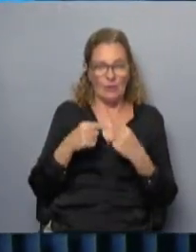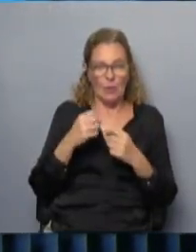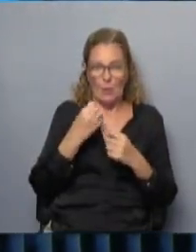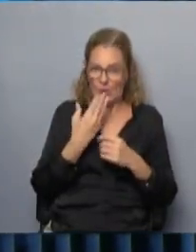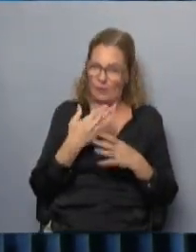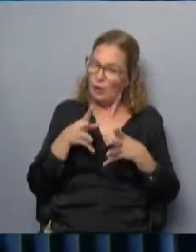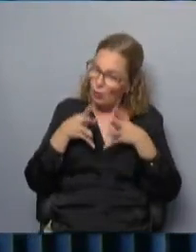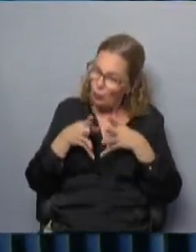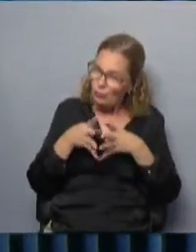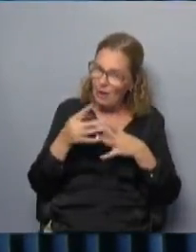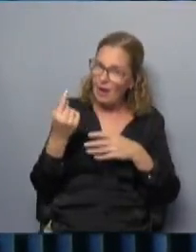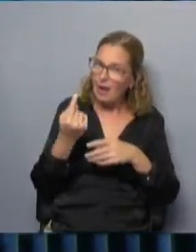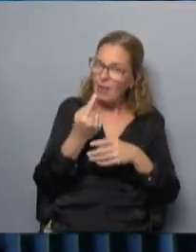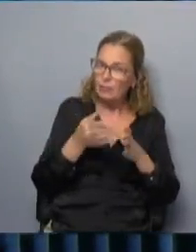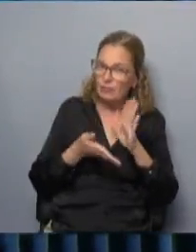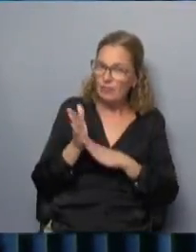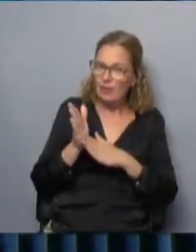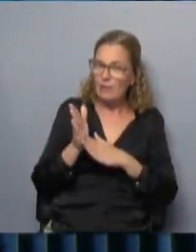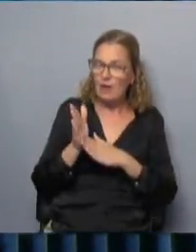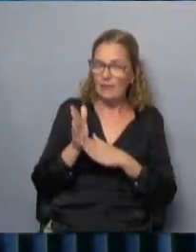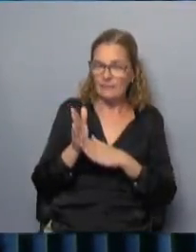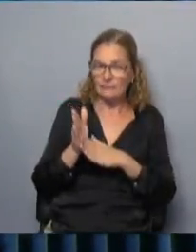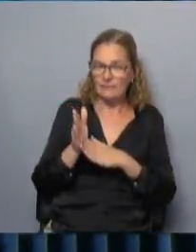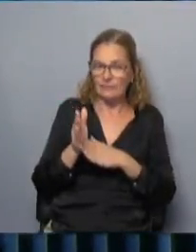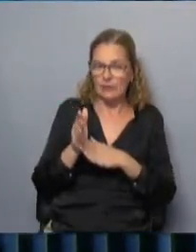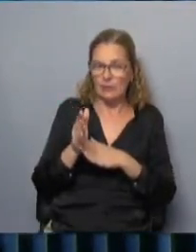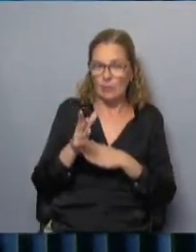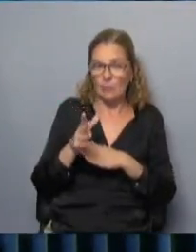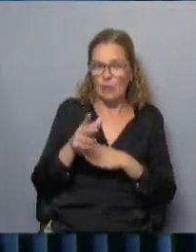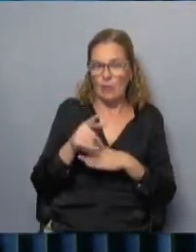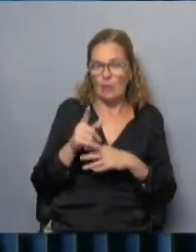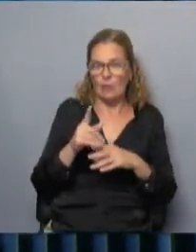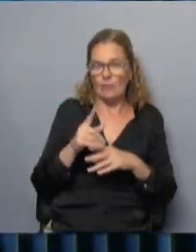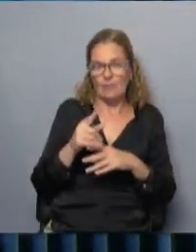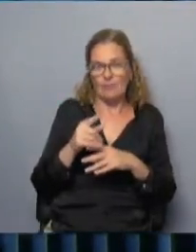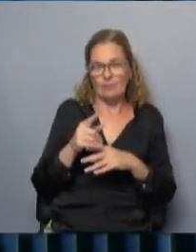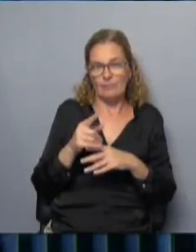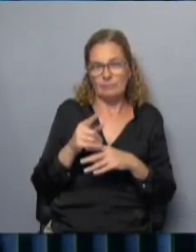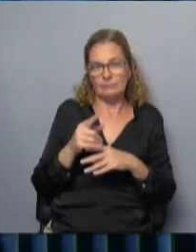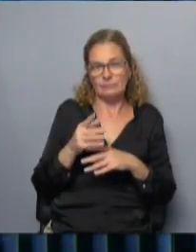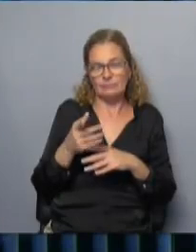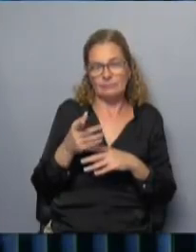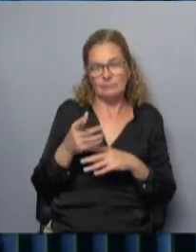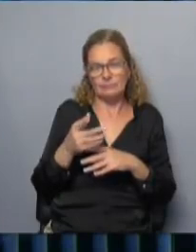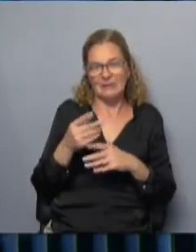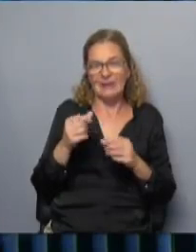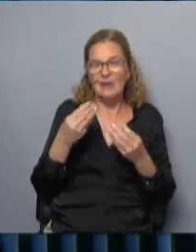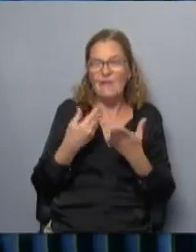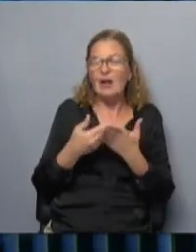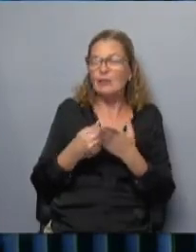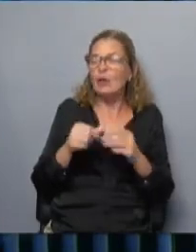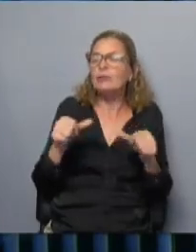pelear cada uno que se iba era vivido como que que no hicimos